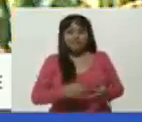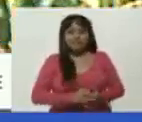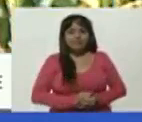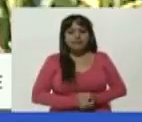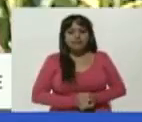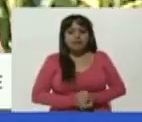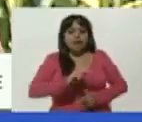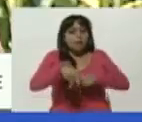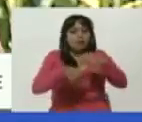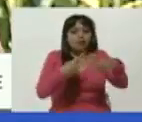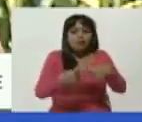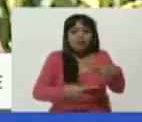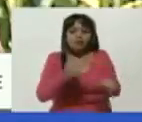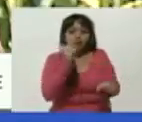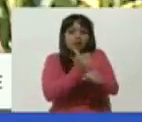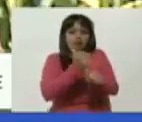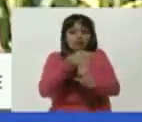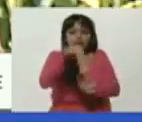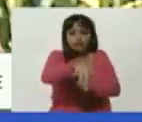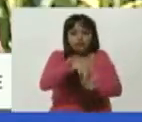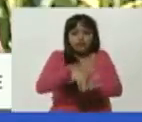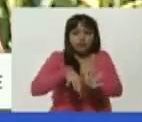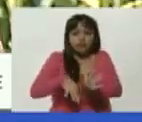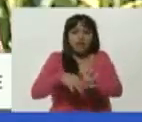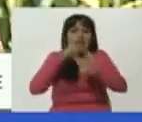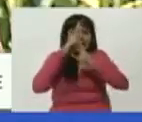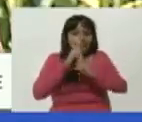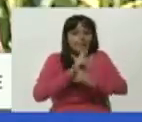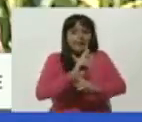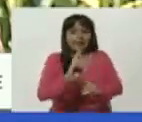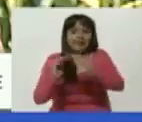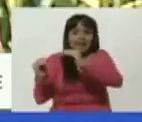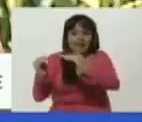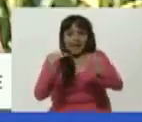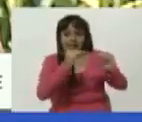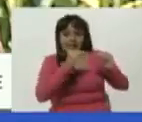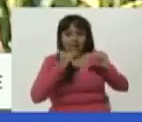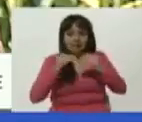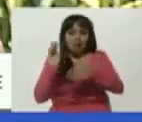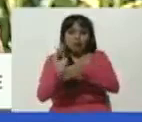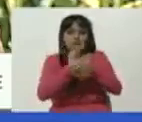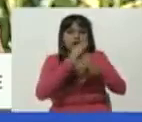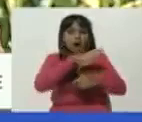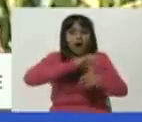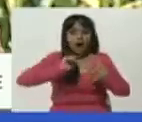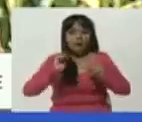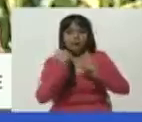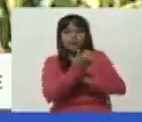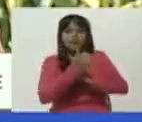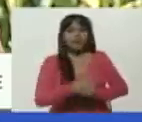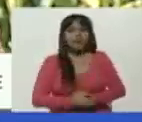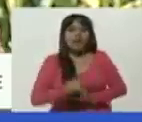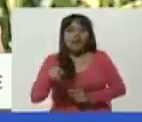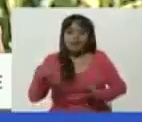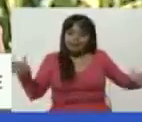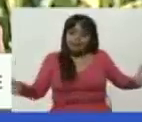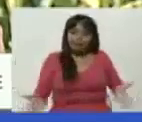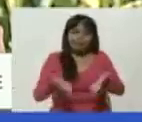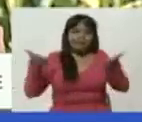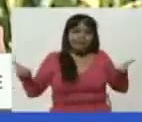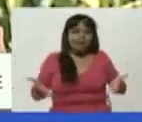del proceso productivo, que respete el equilibrio ecológico y que promueva